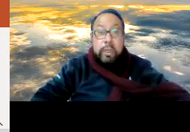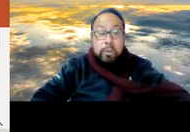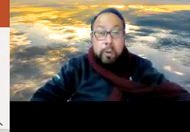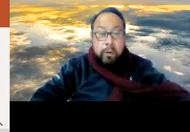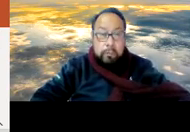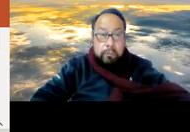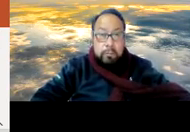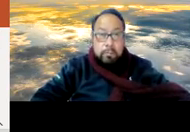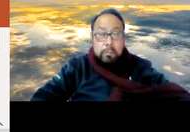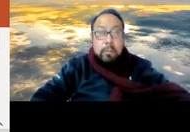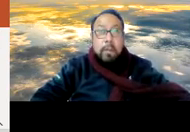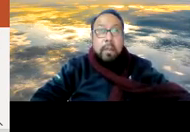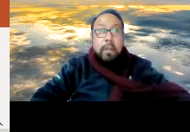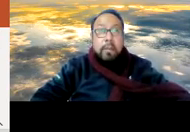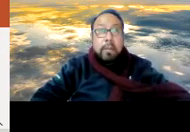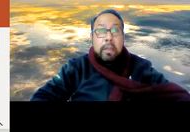un turismo